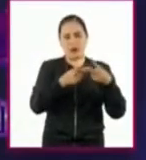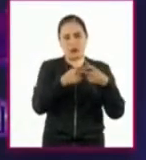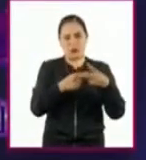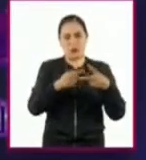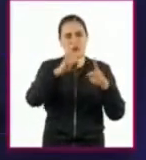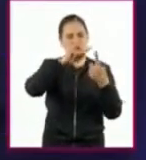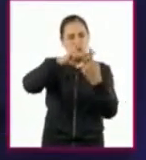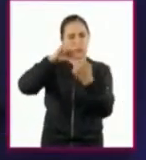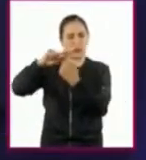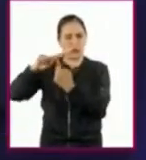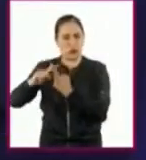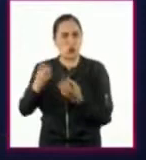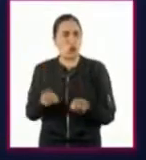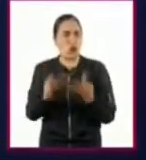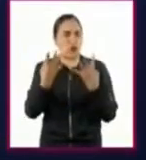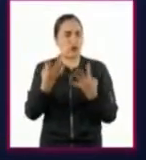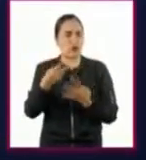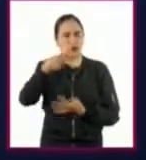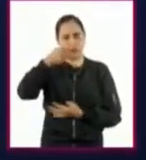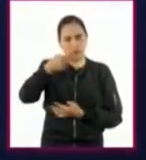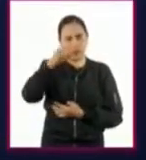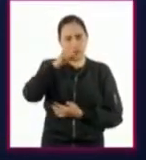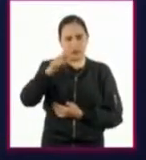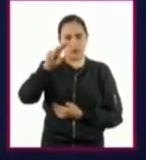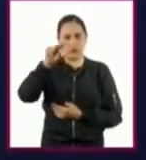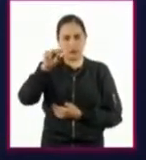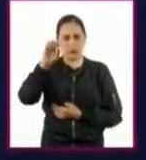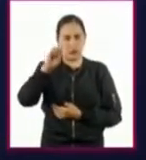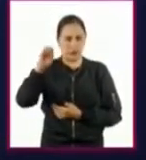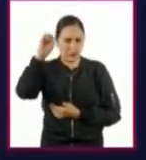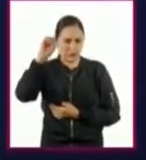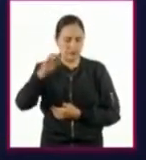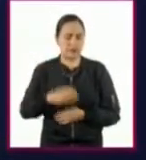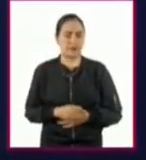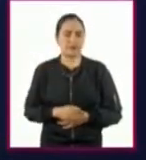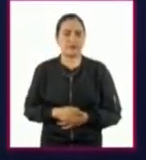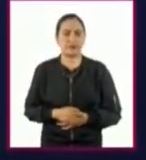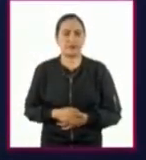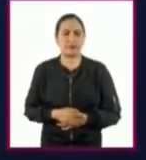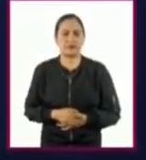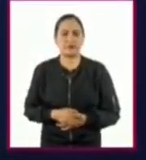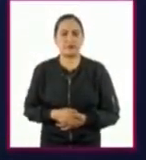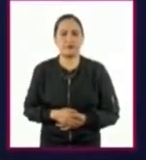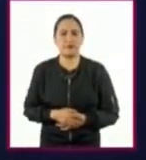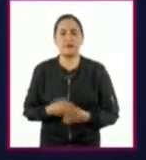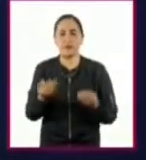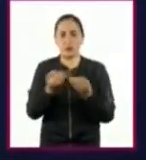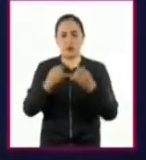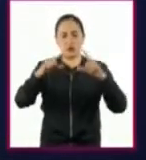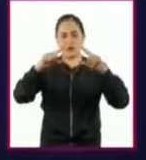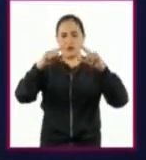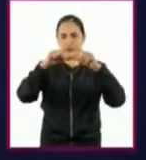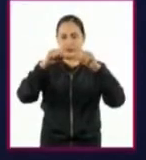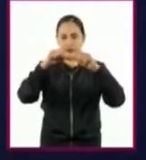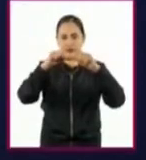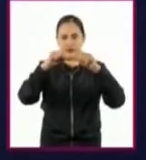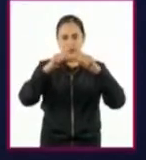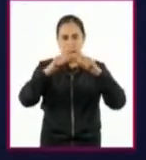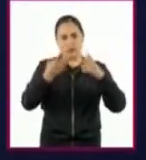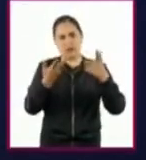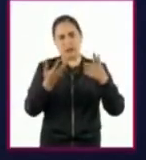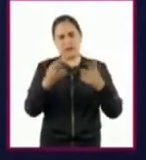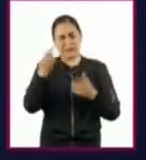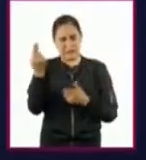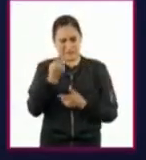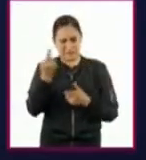de 180 grados. También vimos que para construir un triángulo que cumpla con ciertas medidas, no es necesario